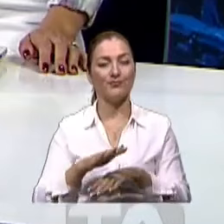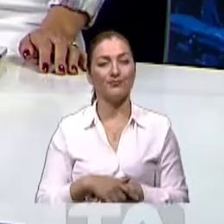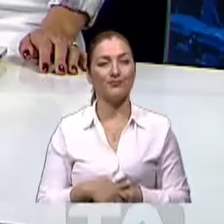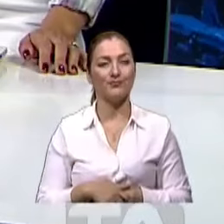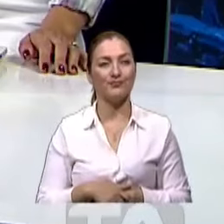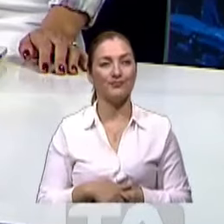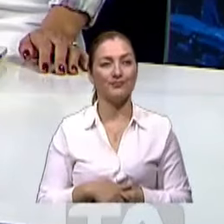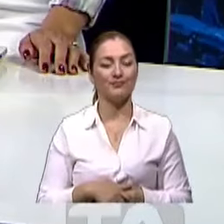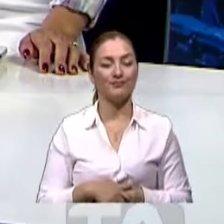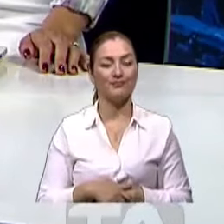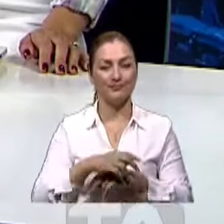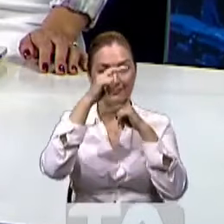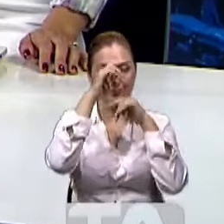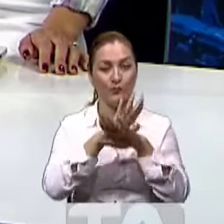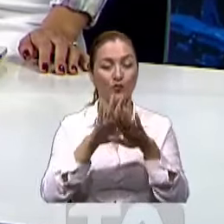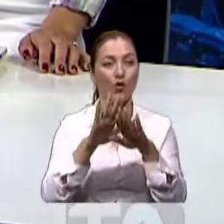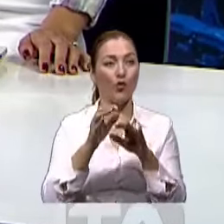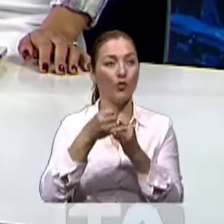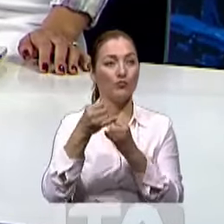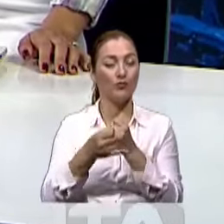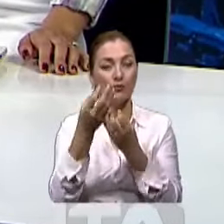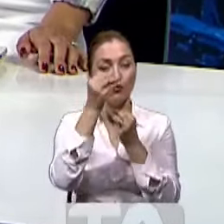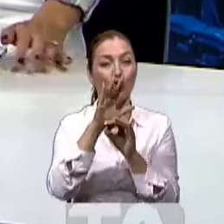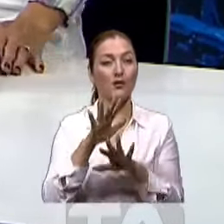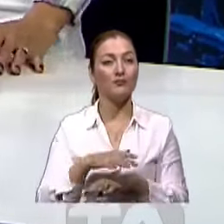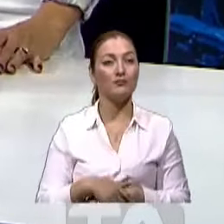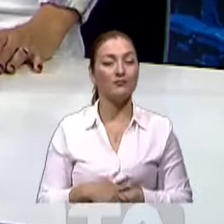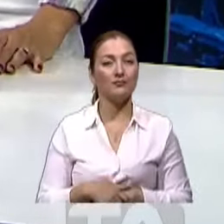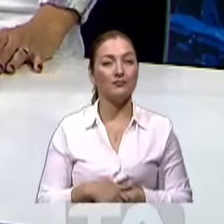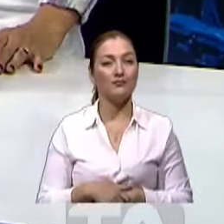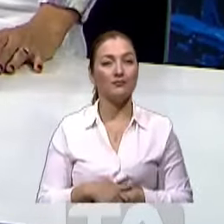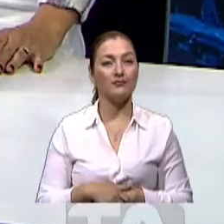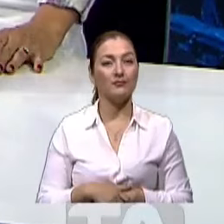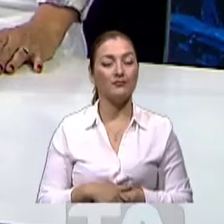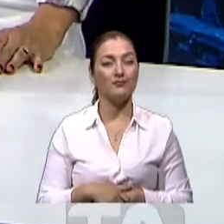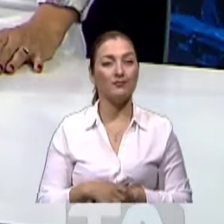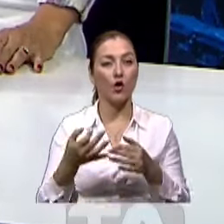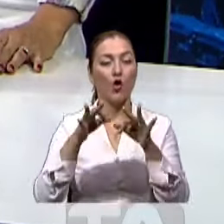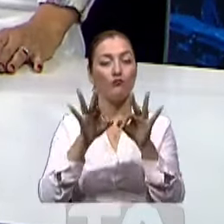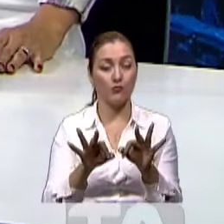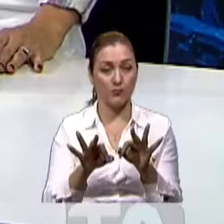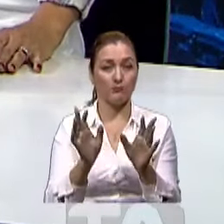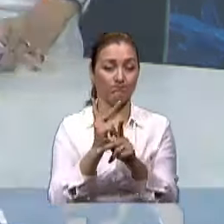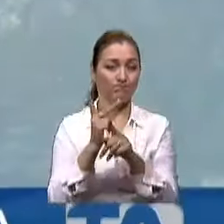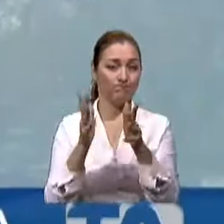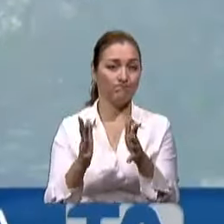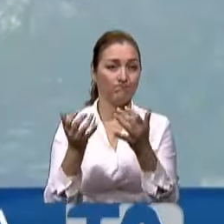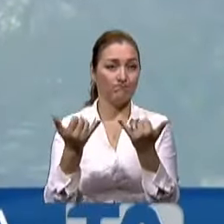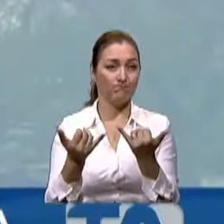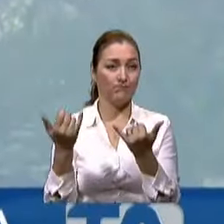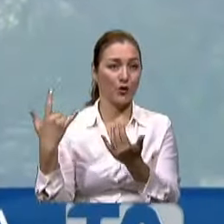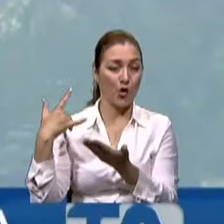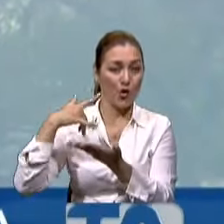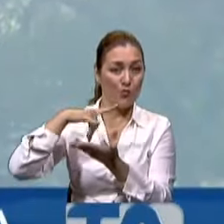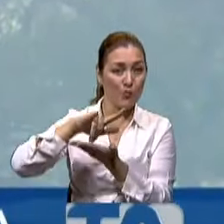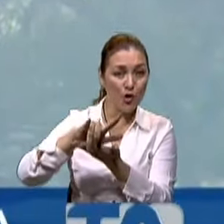¿Sí? ¿Nos despedimos? Había una información que estaba diciendo nuestro señor productor, no sé si la confirmamos. Justamente nos acabó de confirmar nuestro productor que acaba de llegar